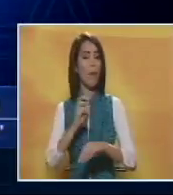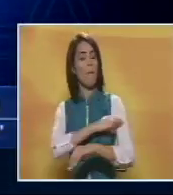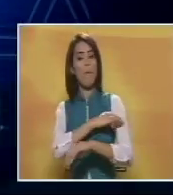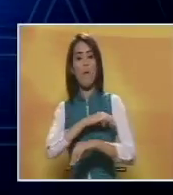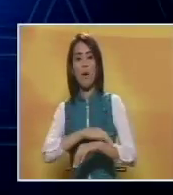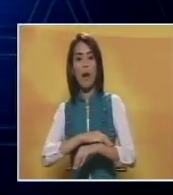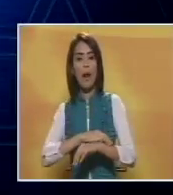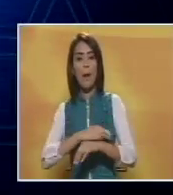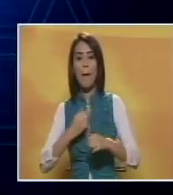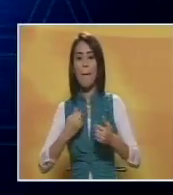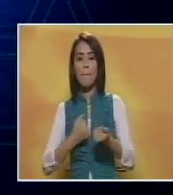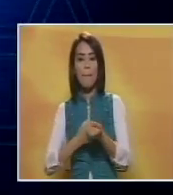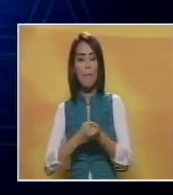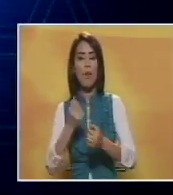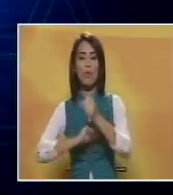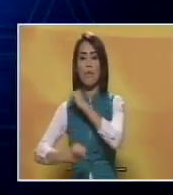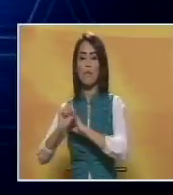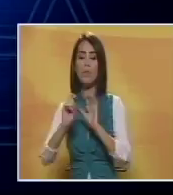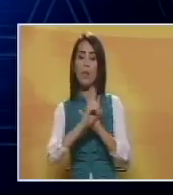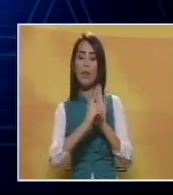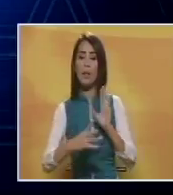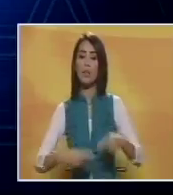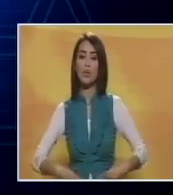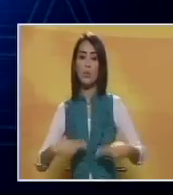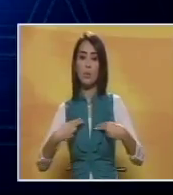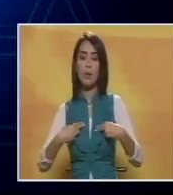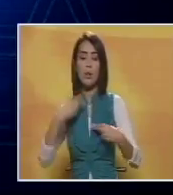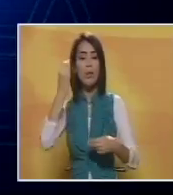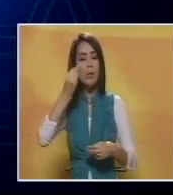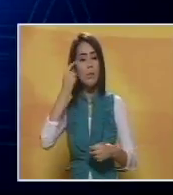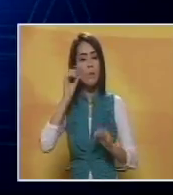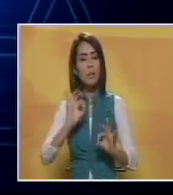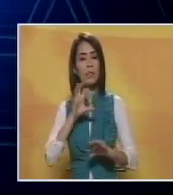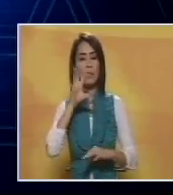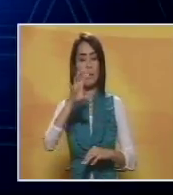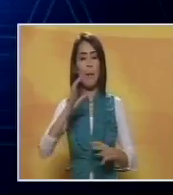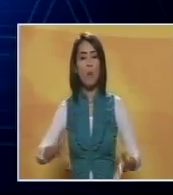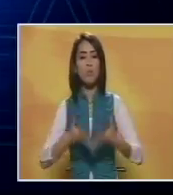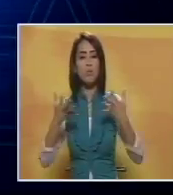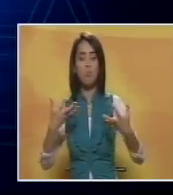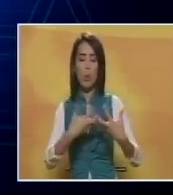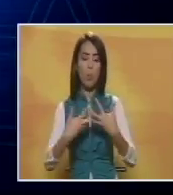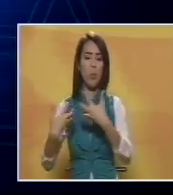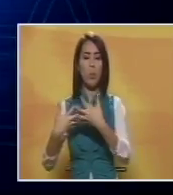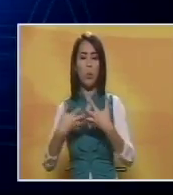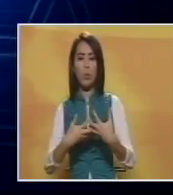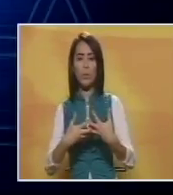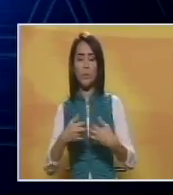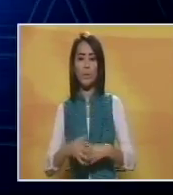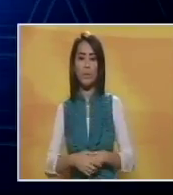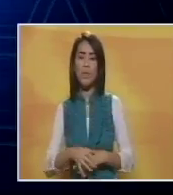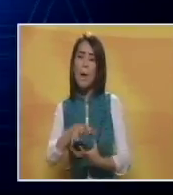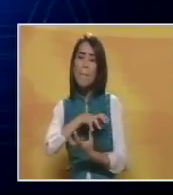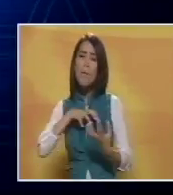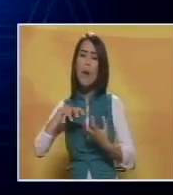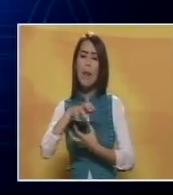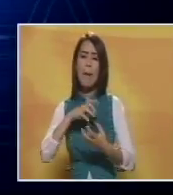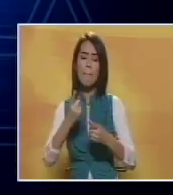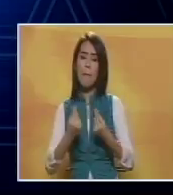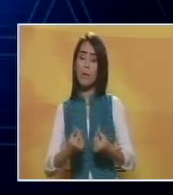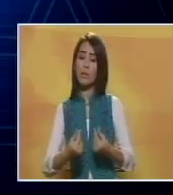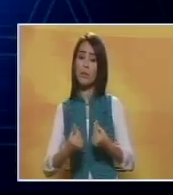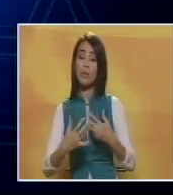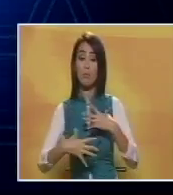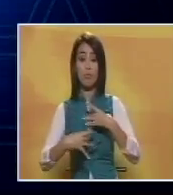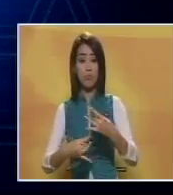para prestarse como defensor de derechos humanos, por considerar que ese país promueve guerras y alimenta conflictos por intereses